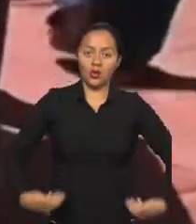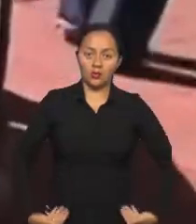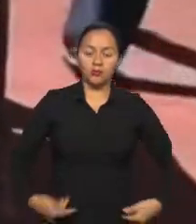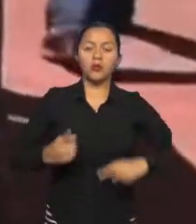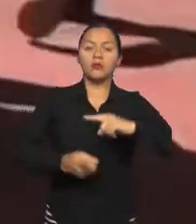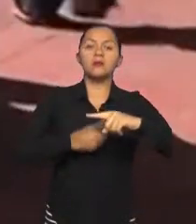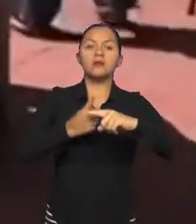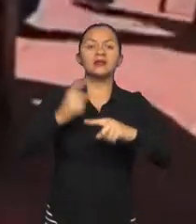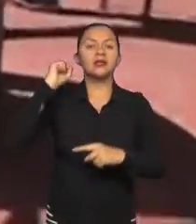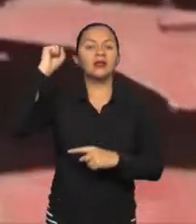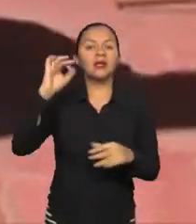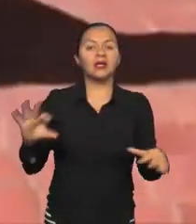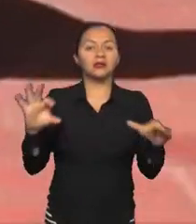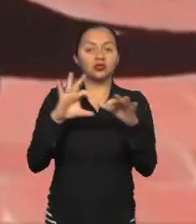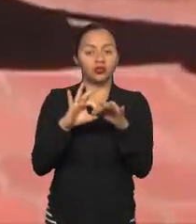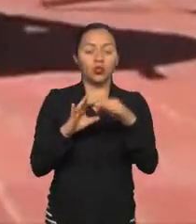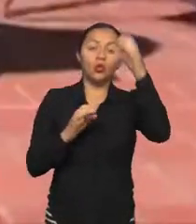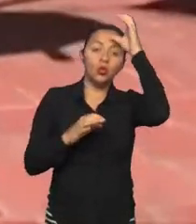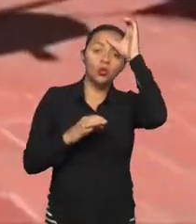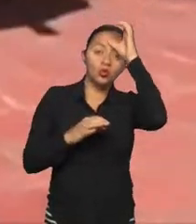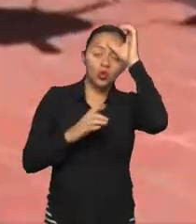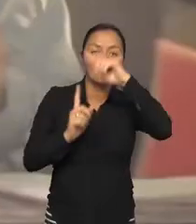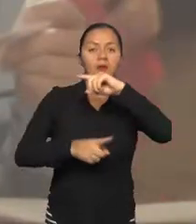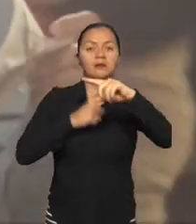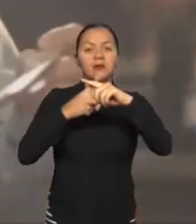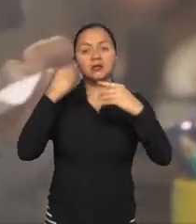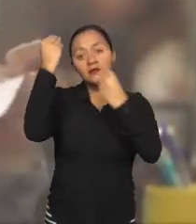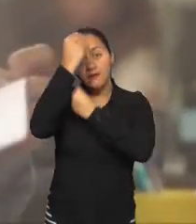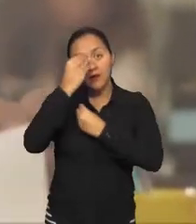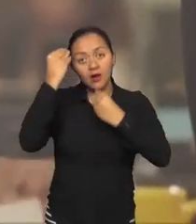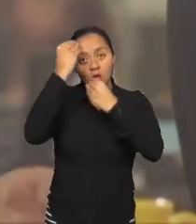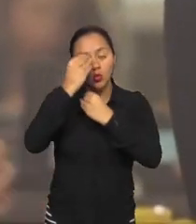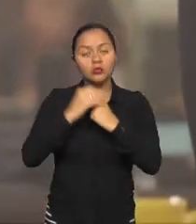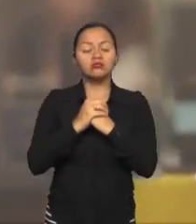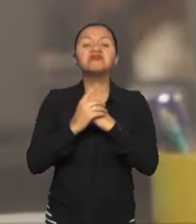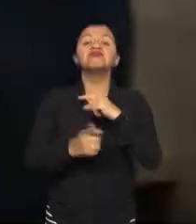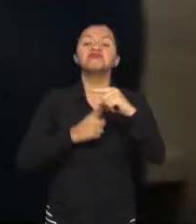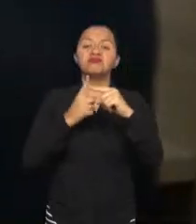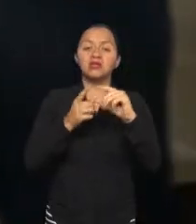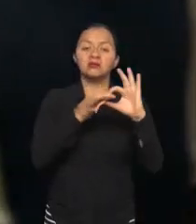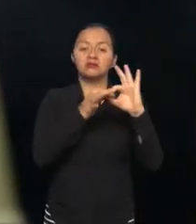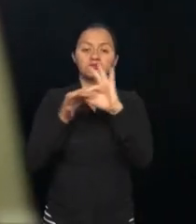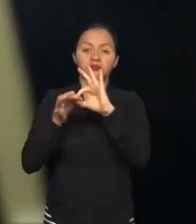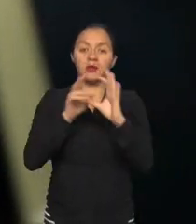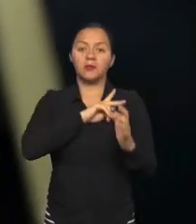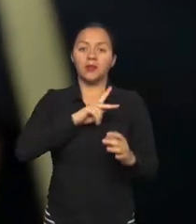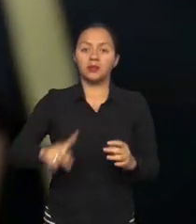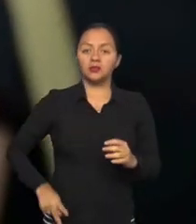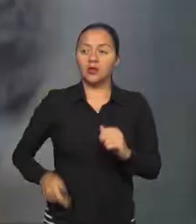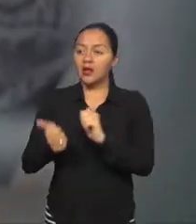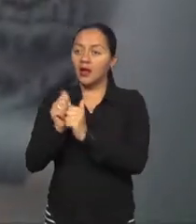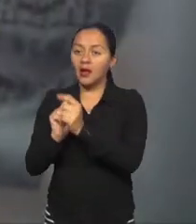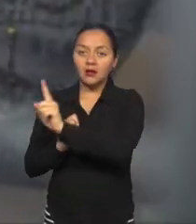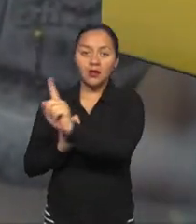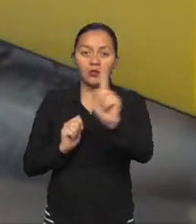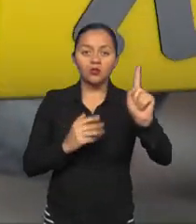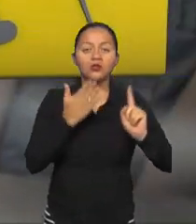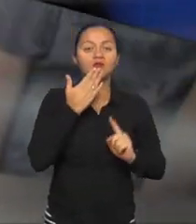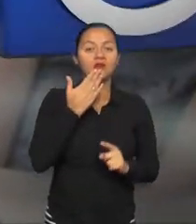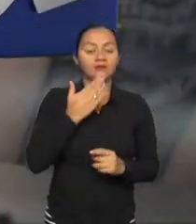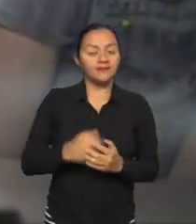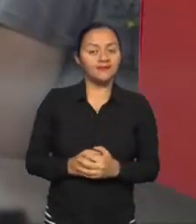con los derechos, la cultura, los valores universales y la relación personal de cada ser humano.